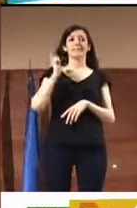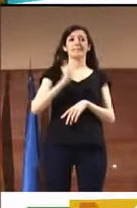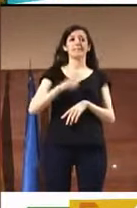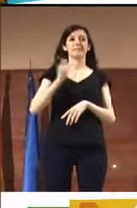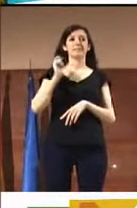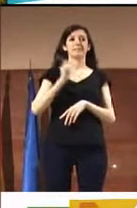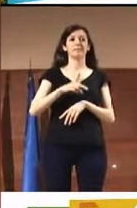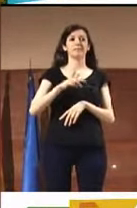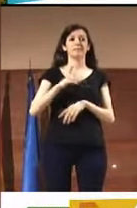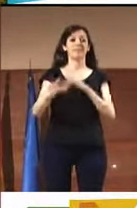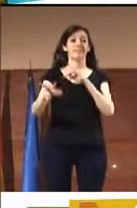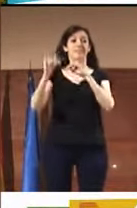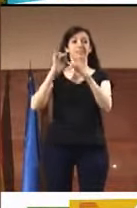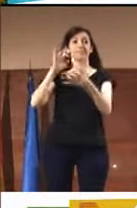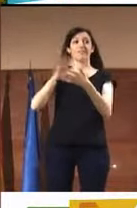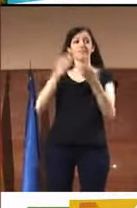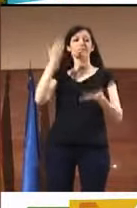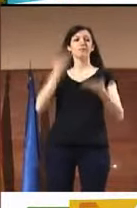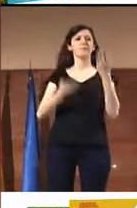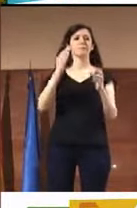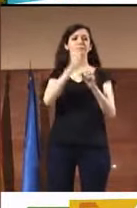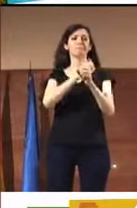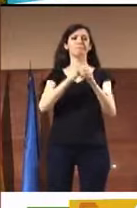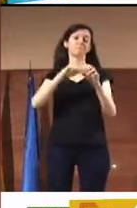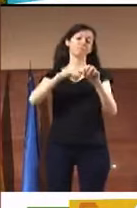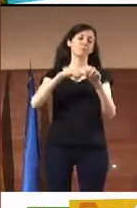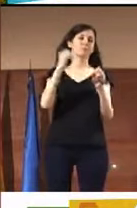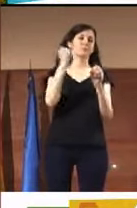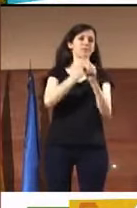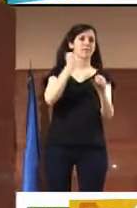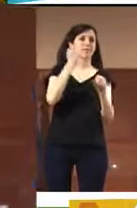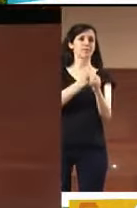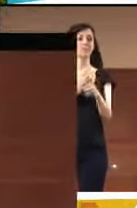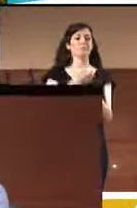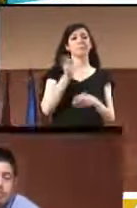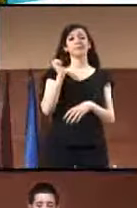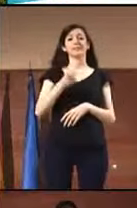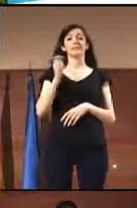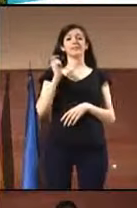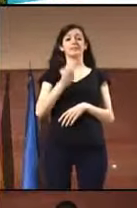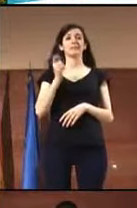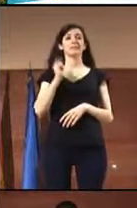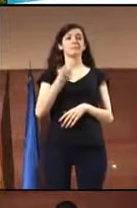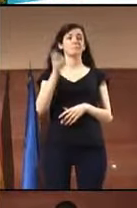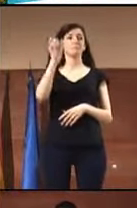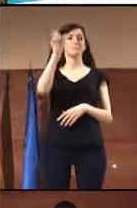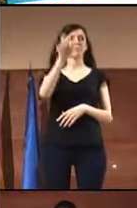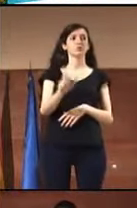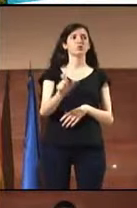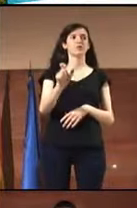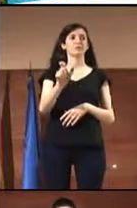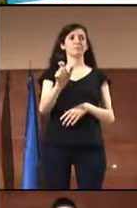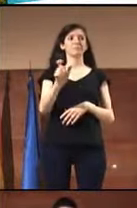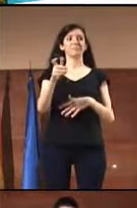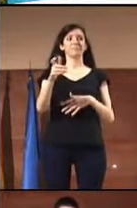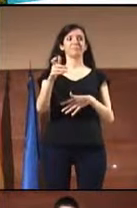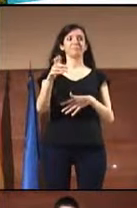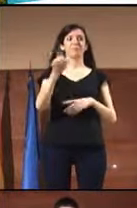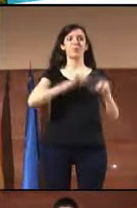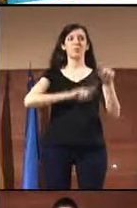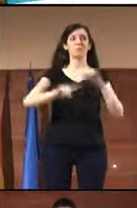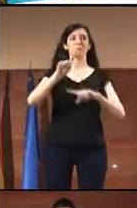cuando nos llaman para hacer una valoración de puesto de trabajo. Normalmente, o lo más común, nos vienen personas con acondroplasia o de